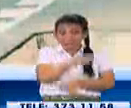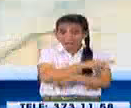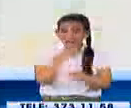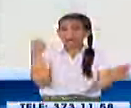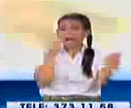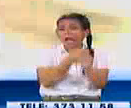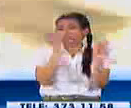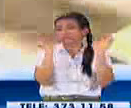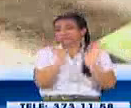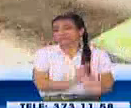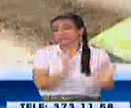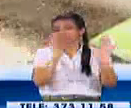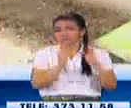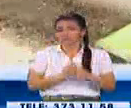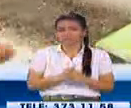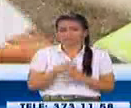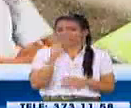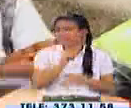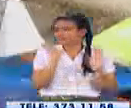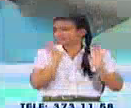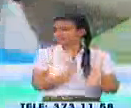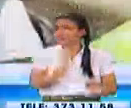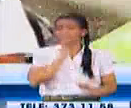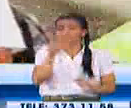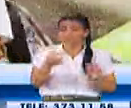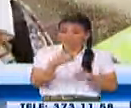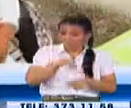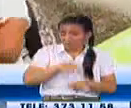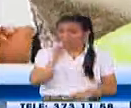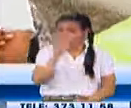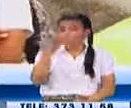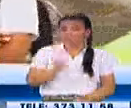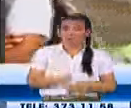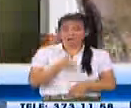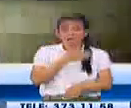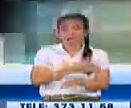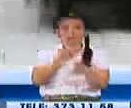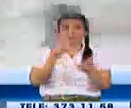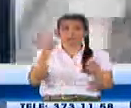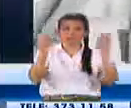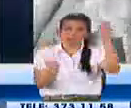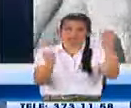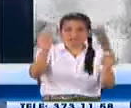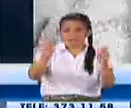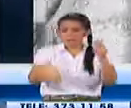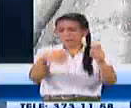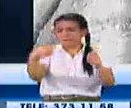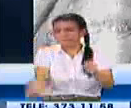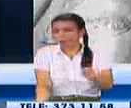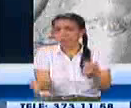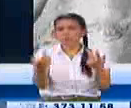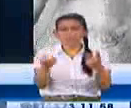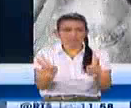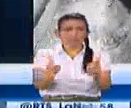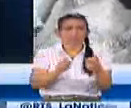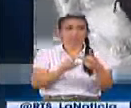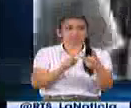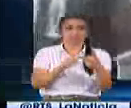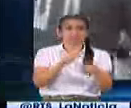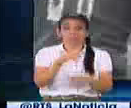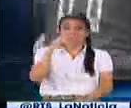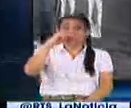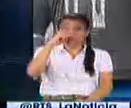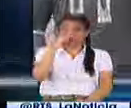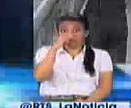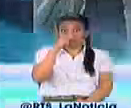el sector. Estos incidentes siempre suceden, no es la primera vez. Aquí también hubo la otra vez un volcamiento de auto. La otra vez atropellaron